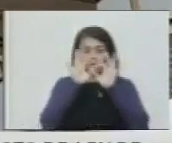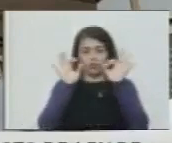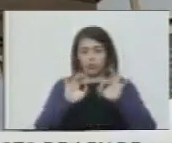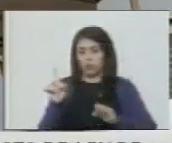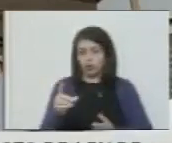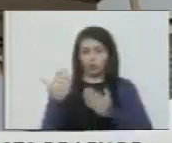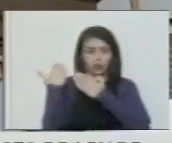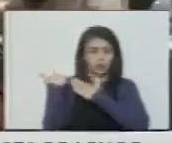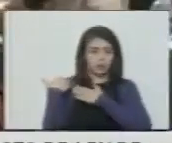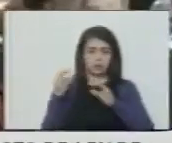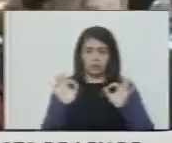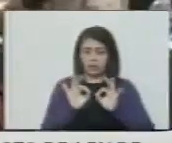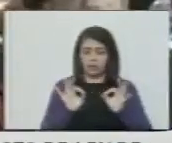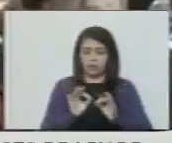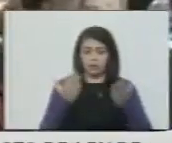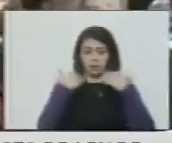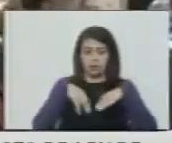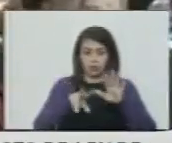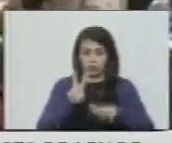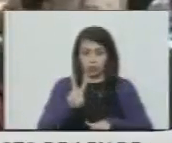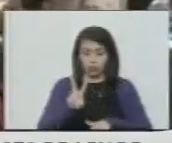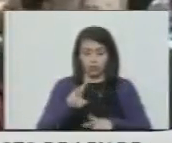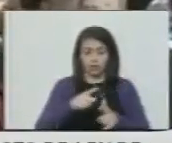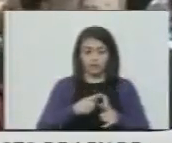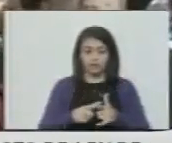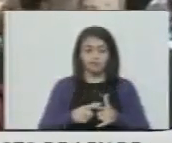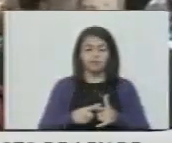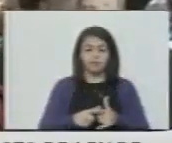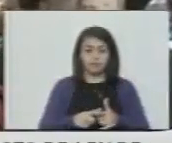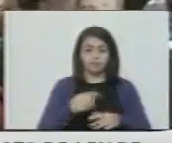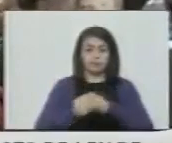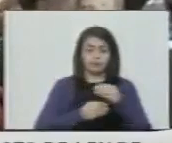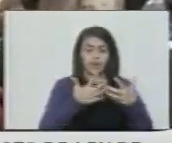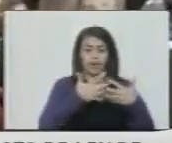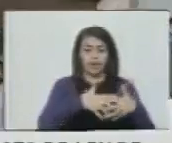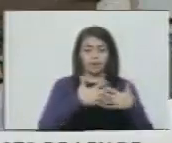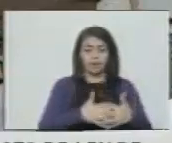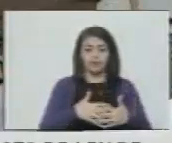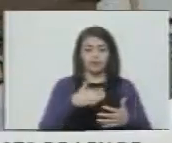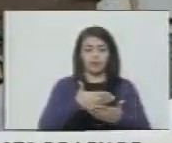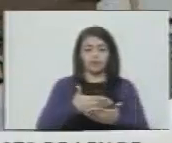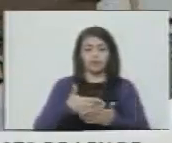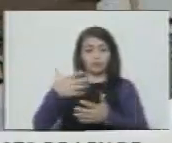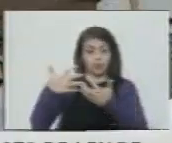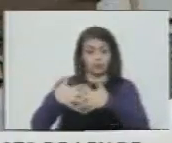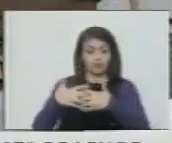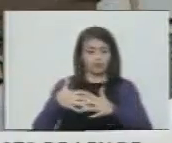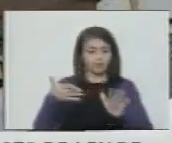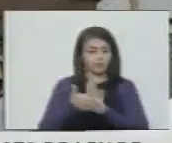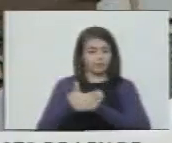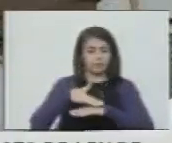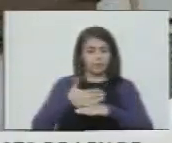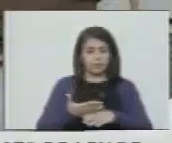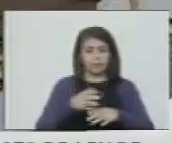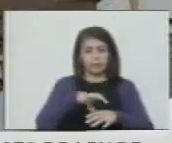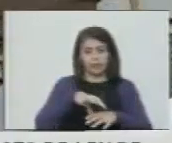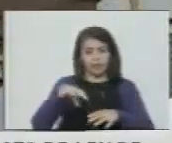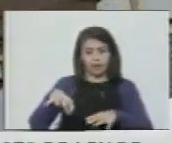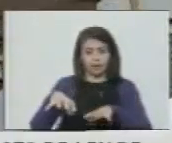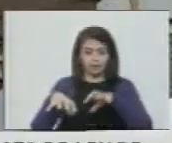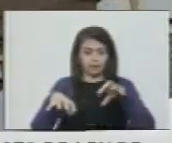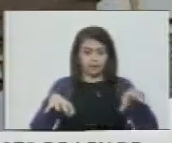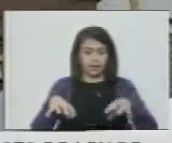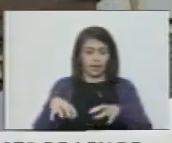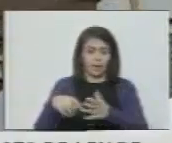no asumir su responsabilidad. 12. Escisión de empresa. Figura jurídica mediante la cual se divide el patrimonio